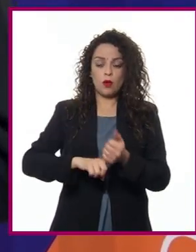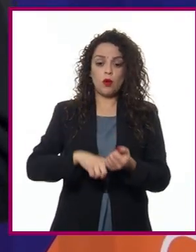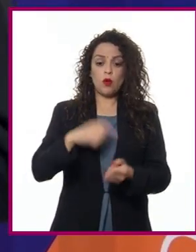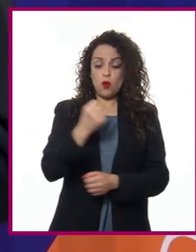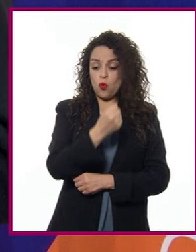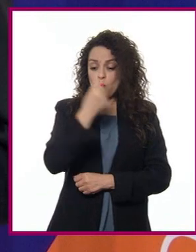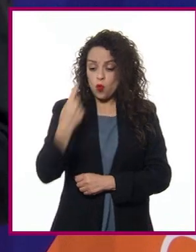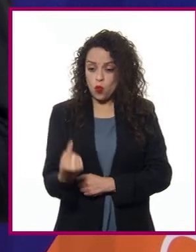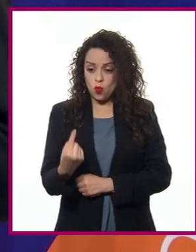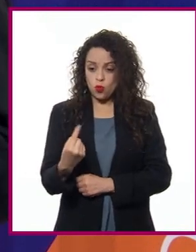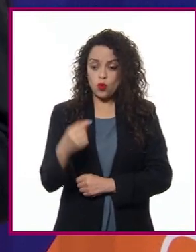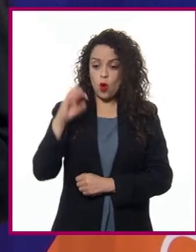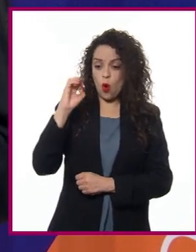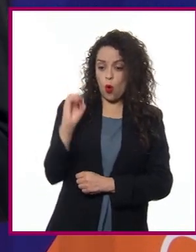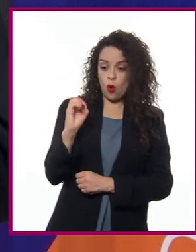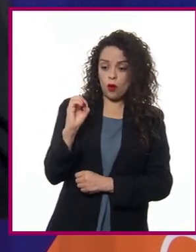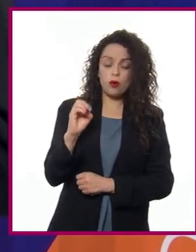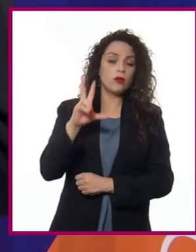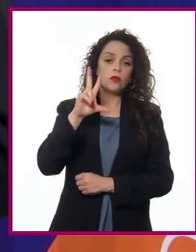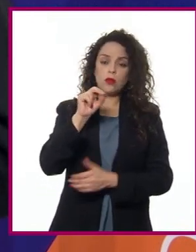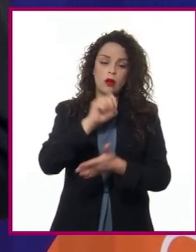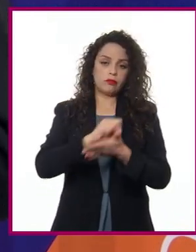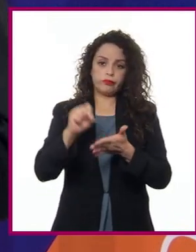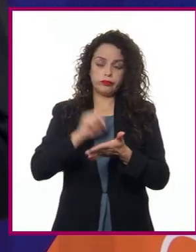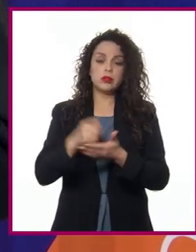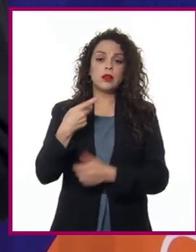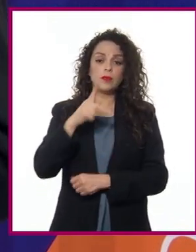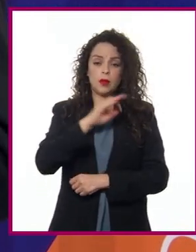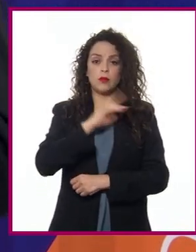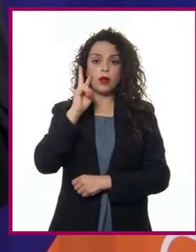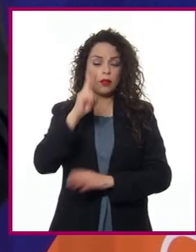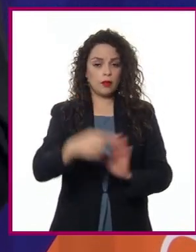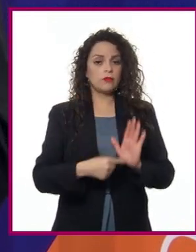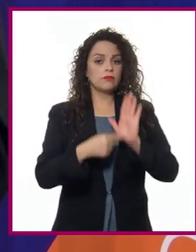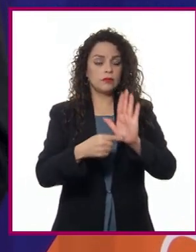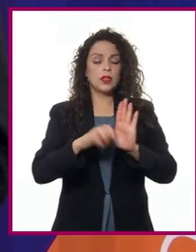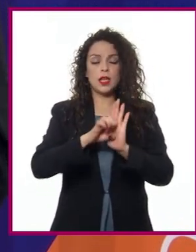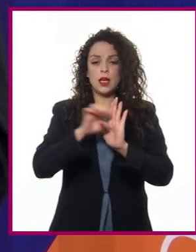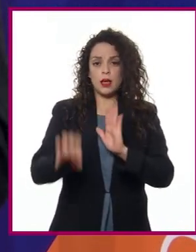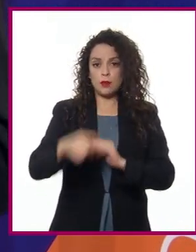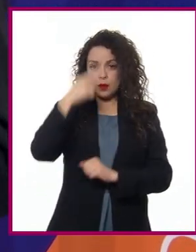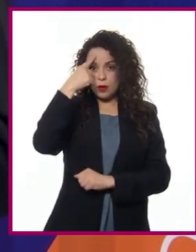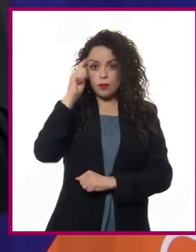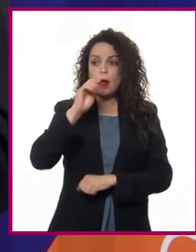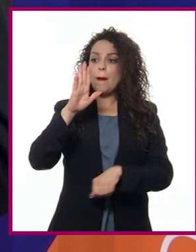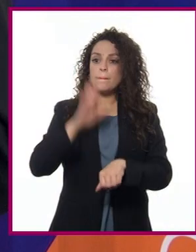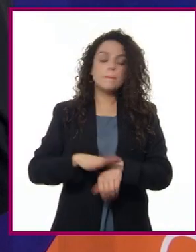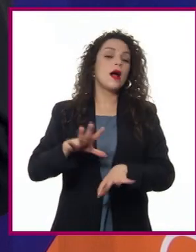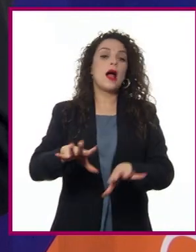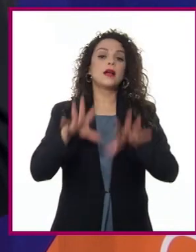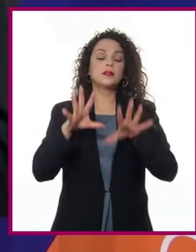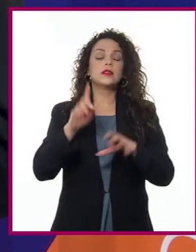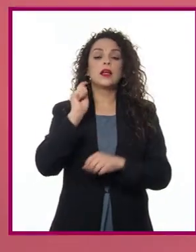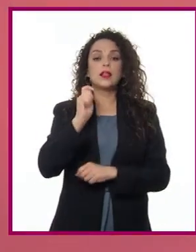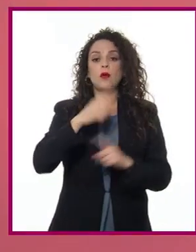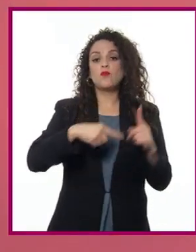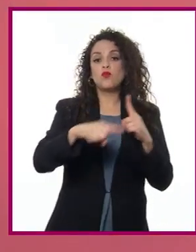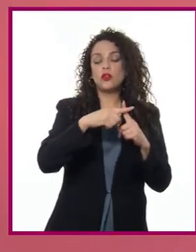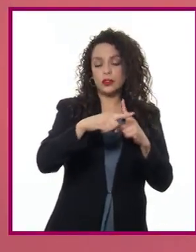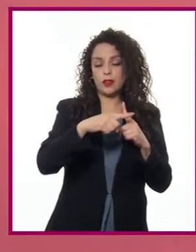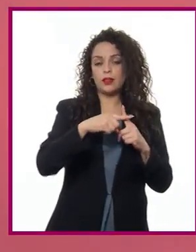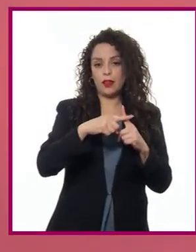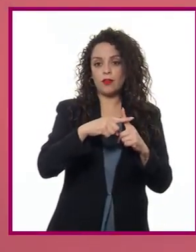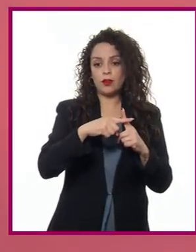del oxígeno por convención no se escribe, pero se muestran los ejemplos para hacer explícita la valencia del elemento positivo.